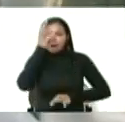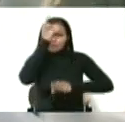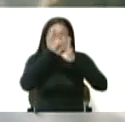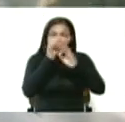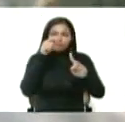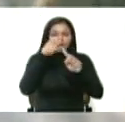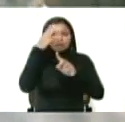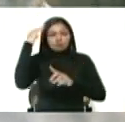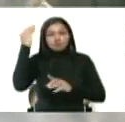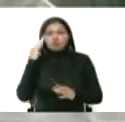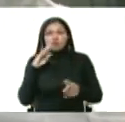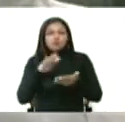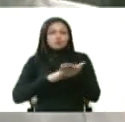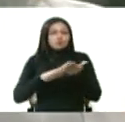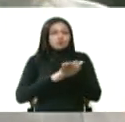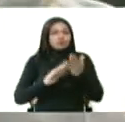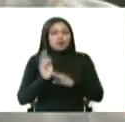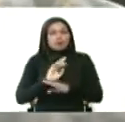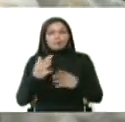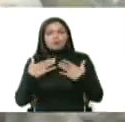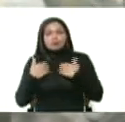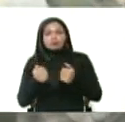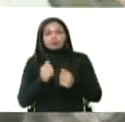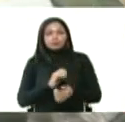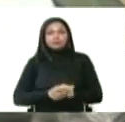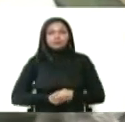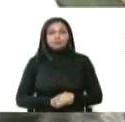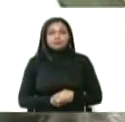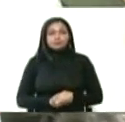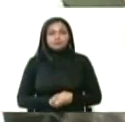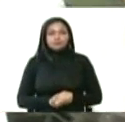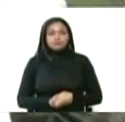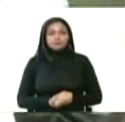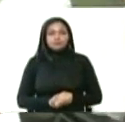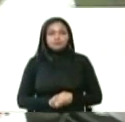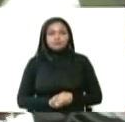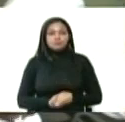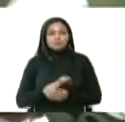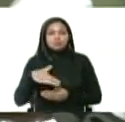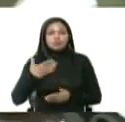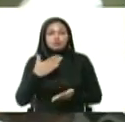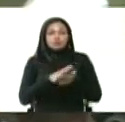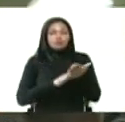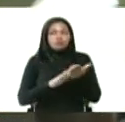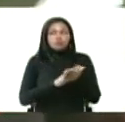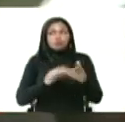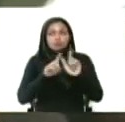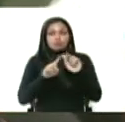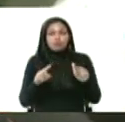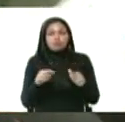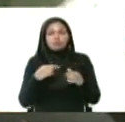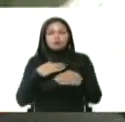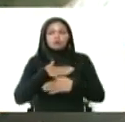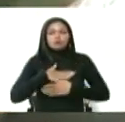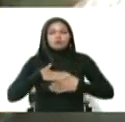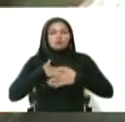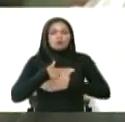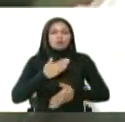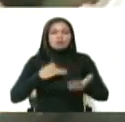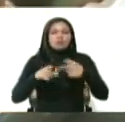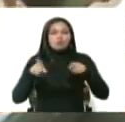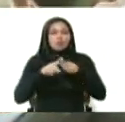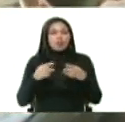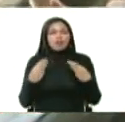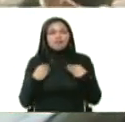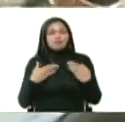en Dios, con fe, para poder recuperar, sanar y darle